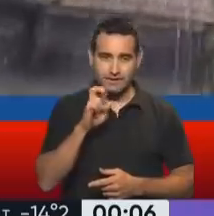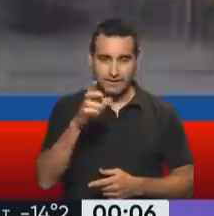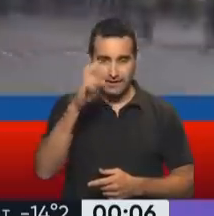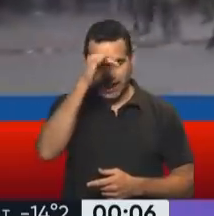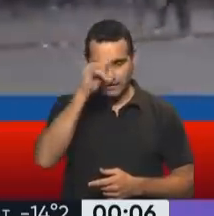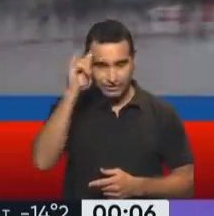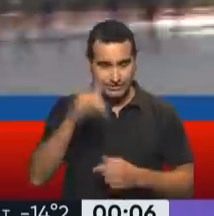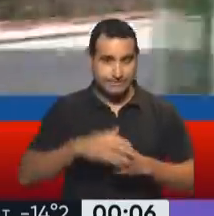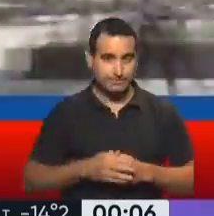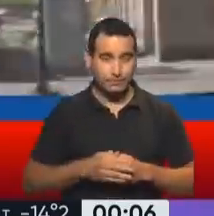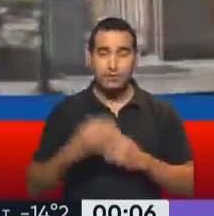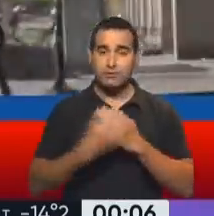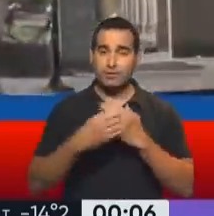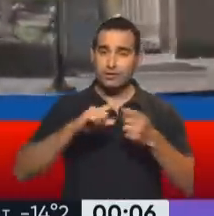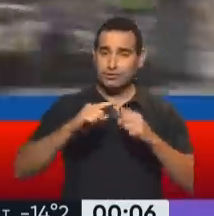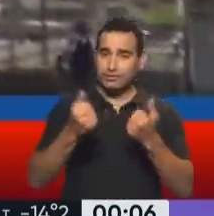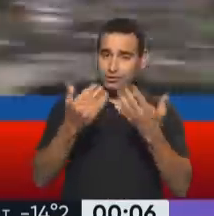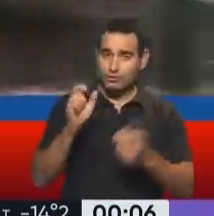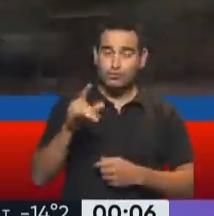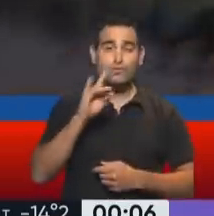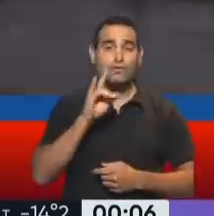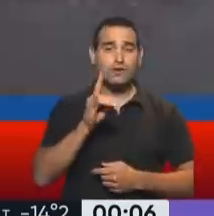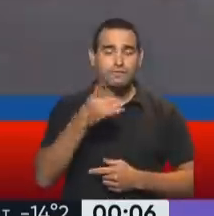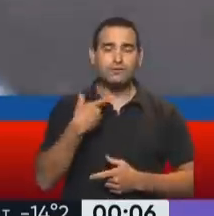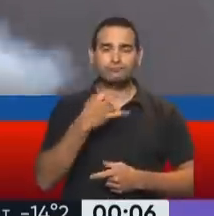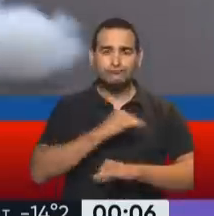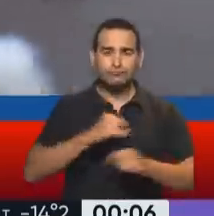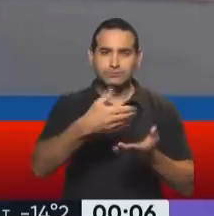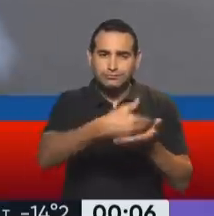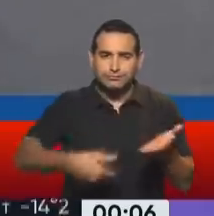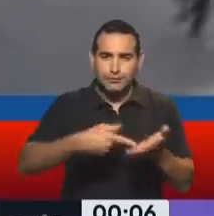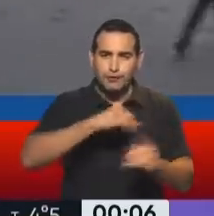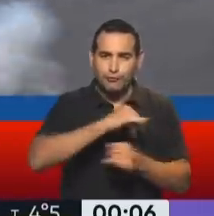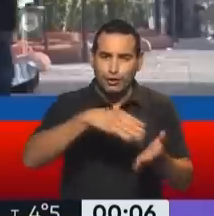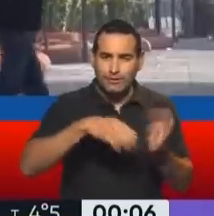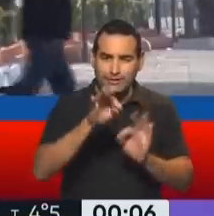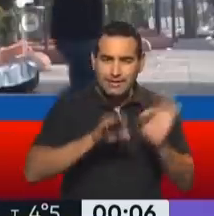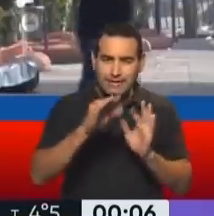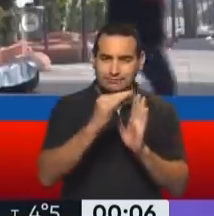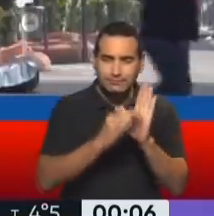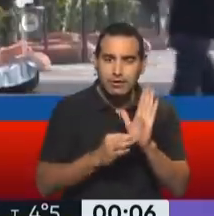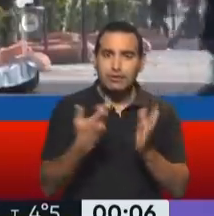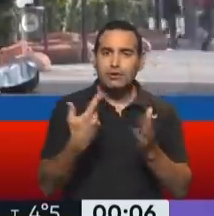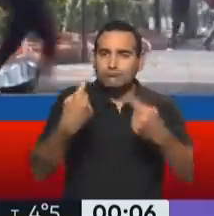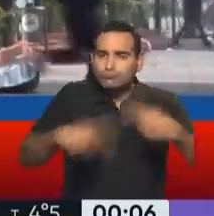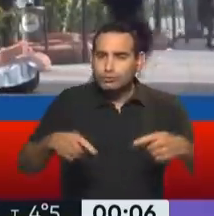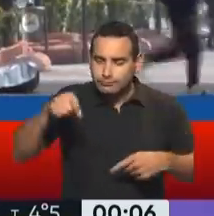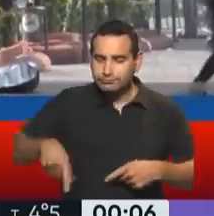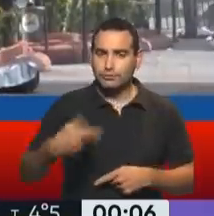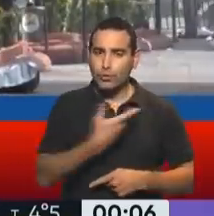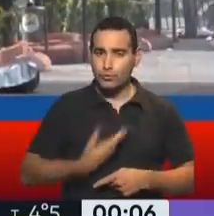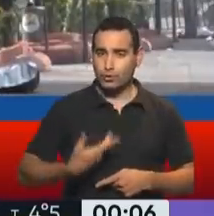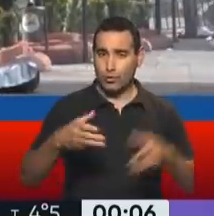por el canciller de Bolivia, Rogelio Maita, quien dio un detallado informe sobre el armamento que el gobierno de Juntos por el